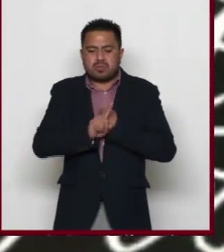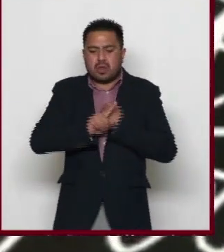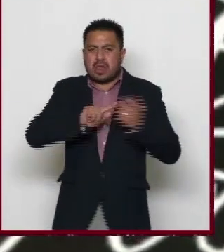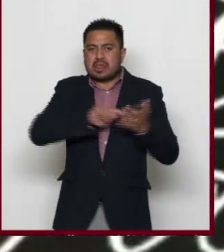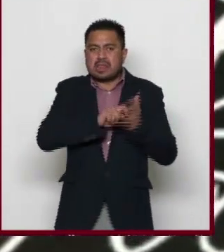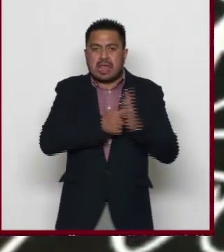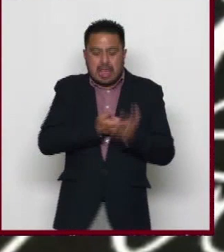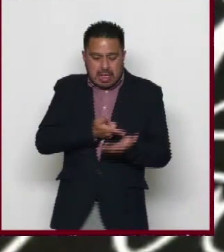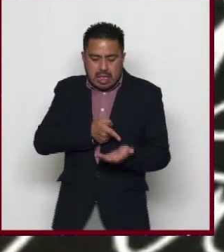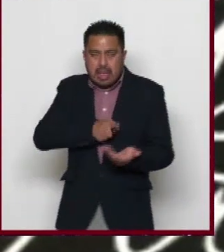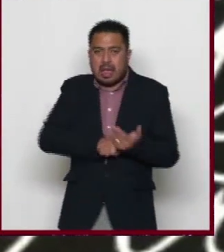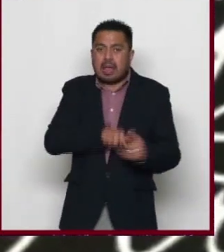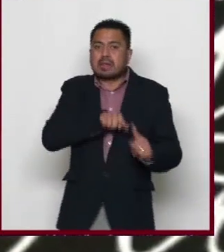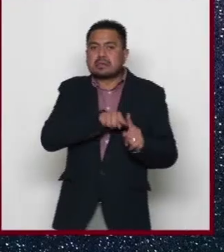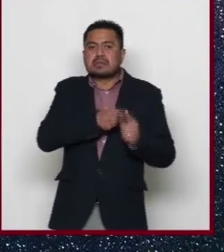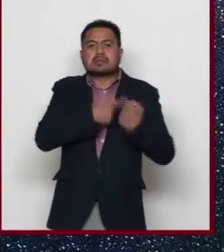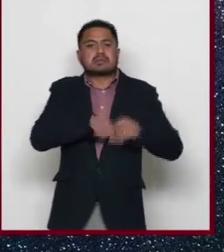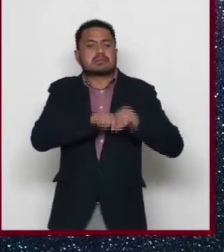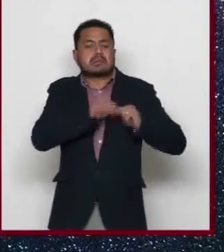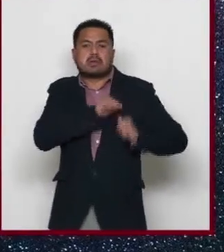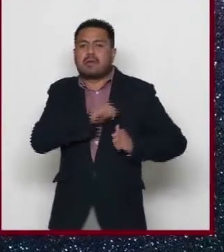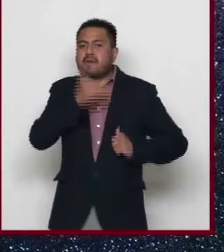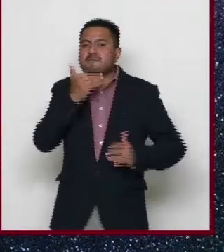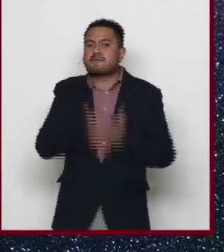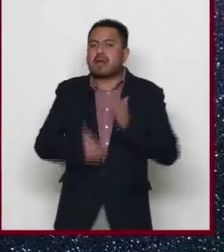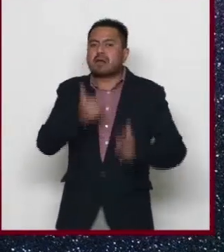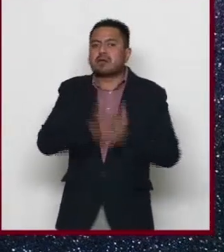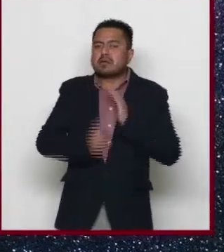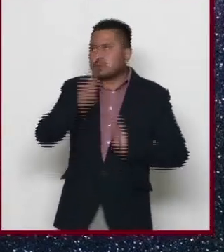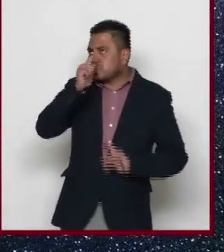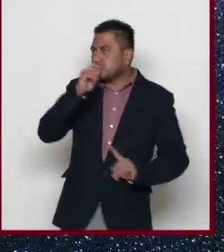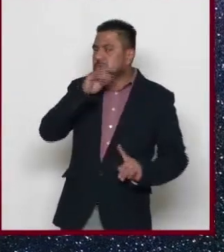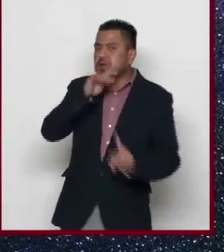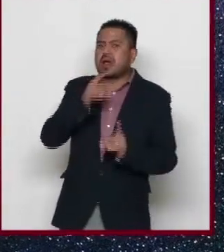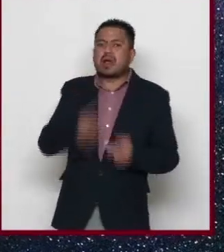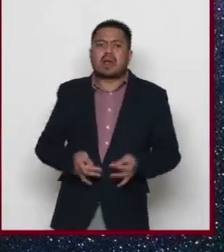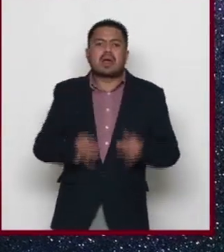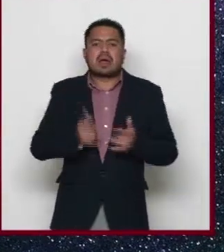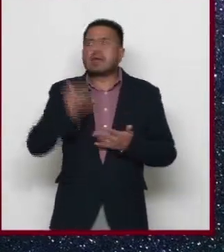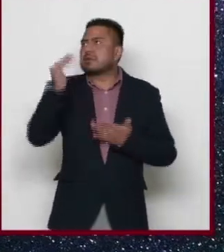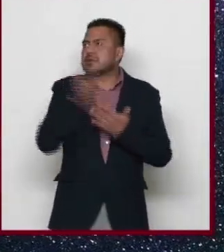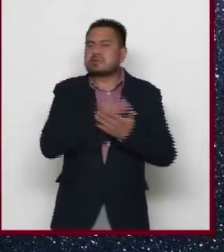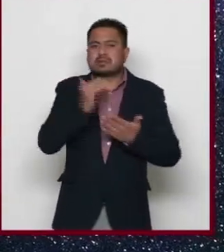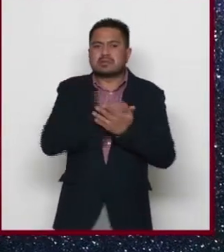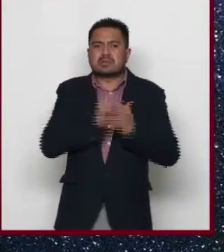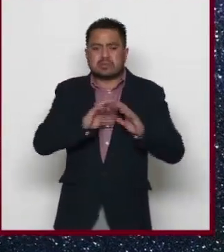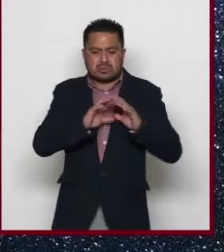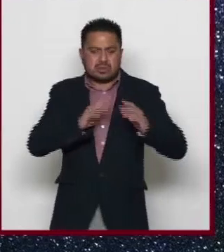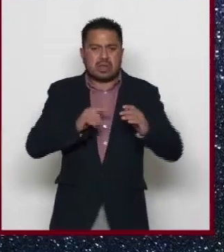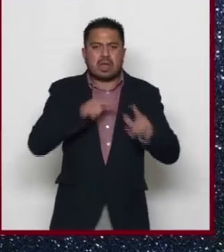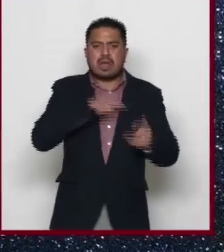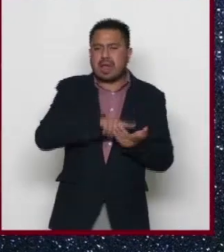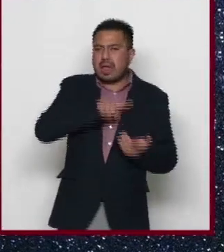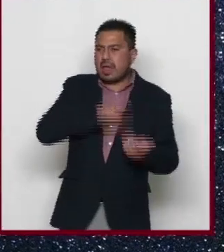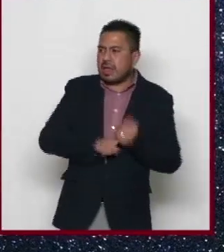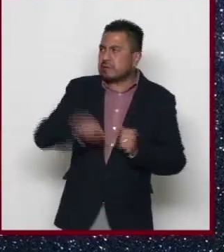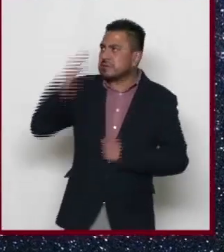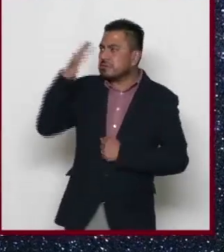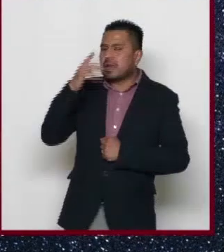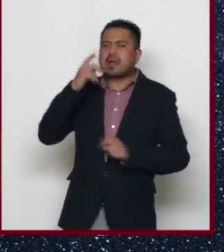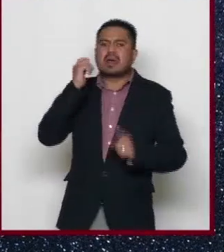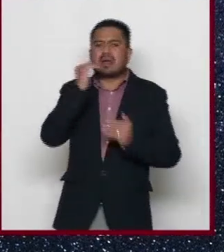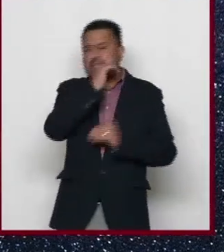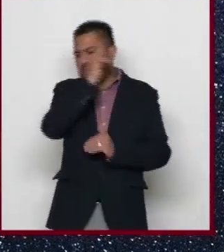sus propios problemas técnicos, principalmente la falta de luminosidad por la calidad y reducido tamaño de